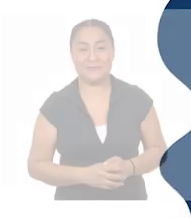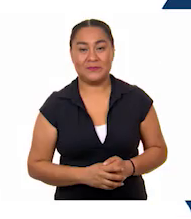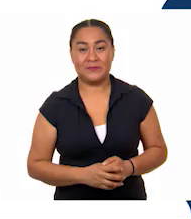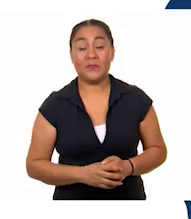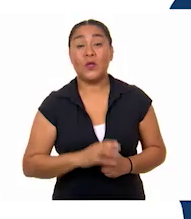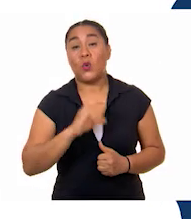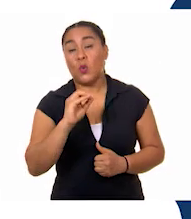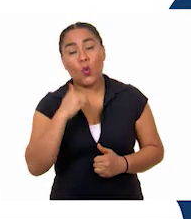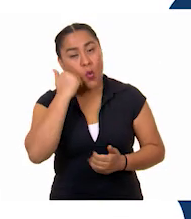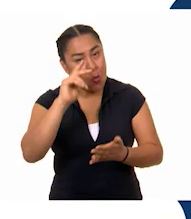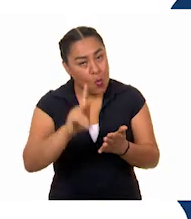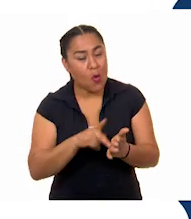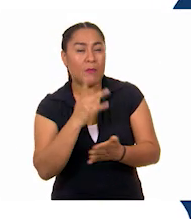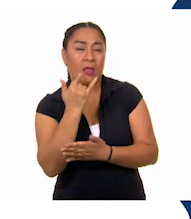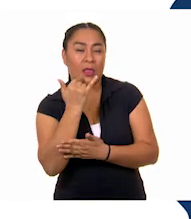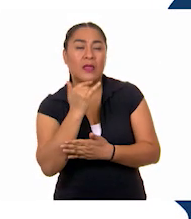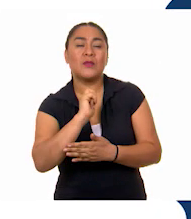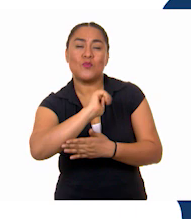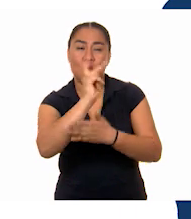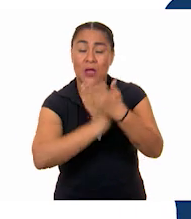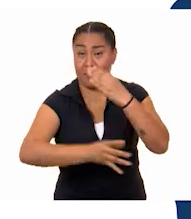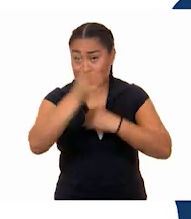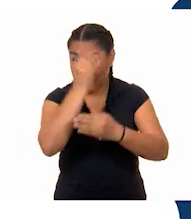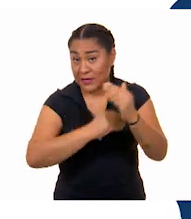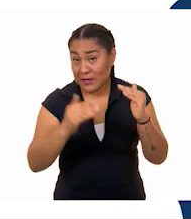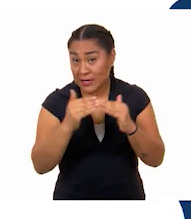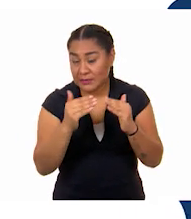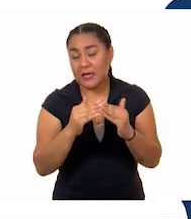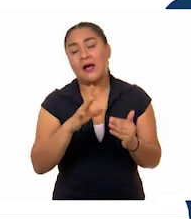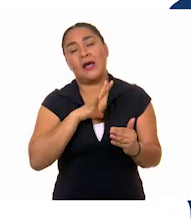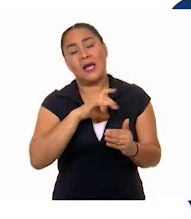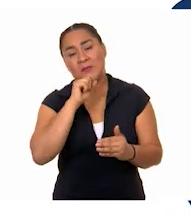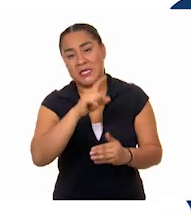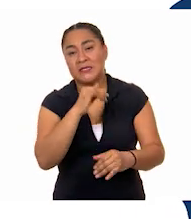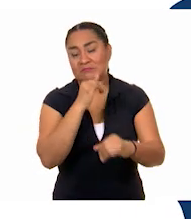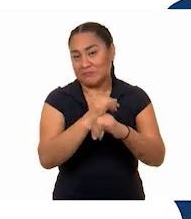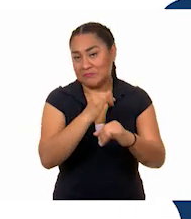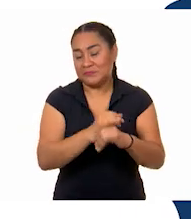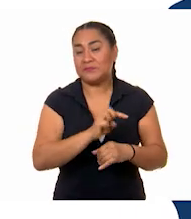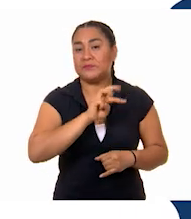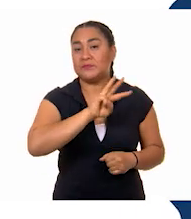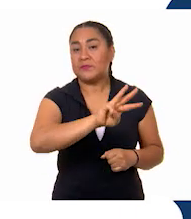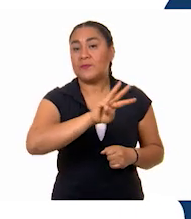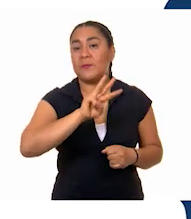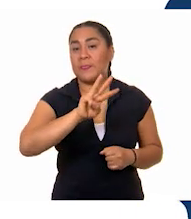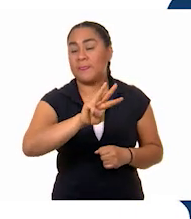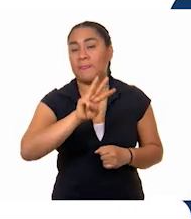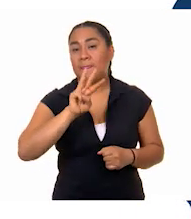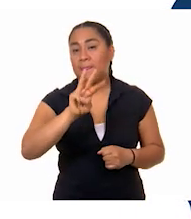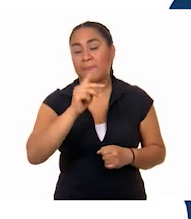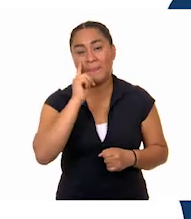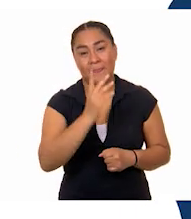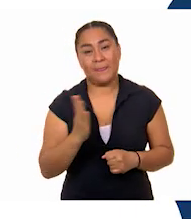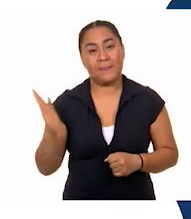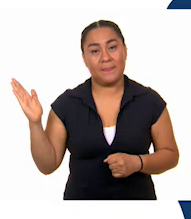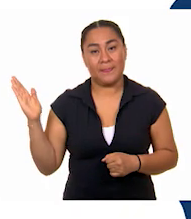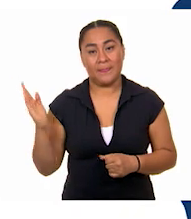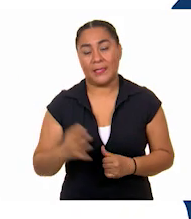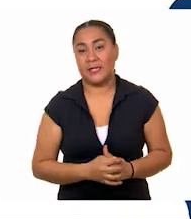Si quieres volver a ver los programas de Aprende en Casa, los puedes encontrar en la siguiente liga: